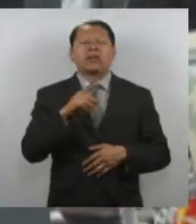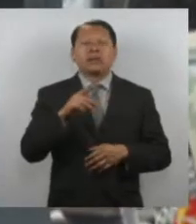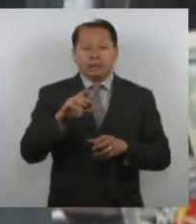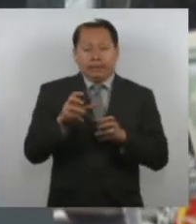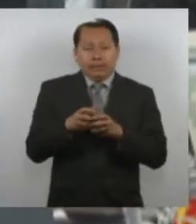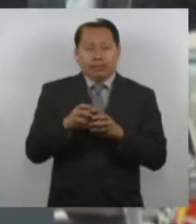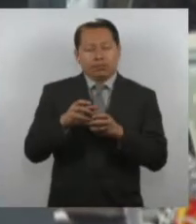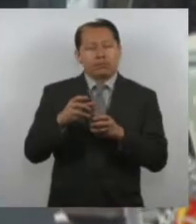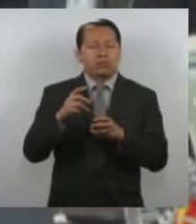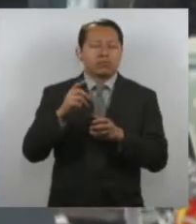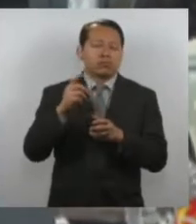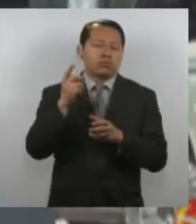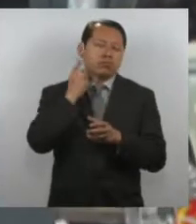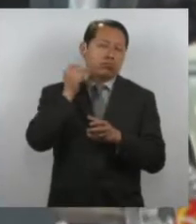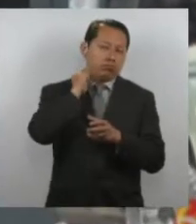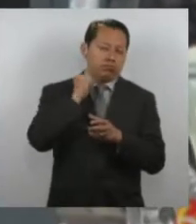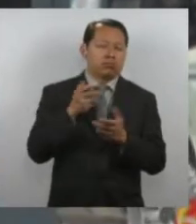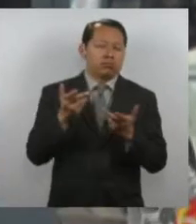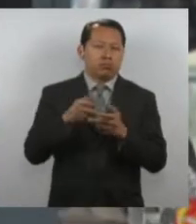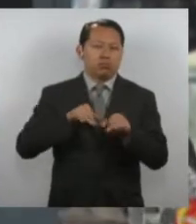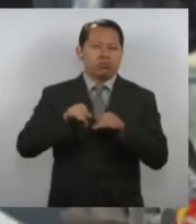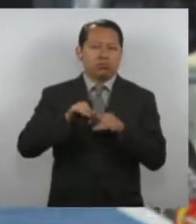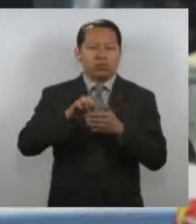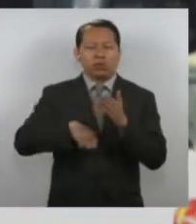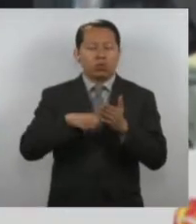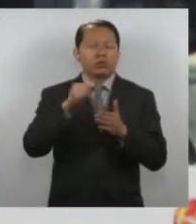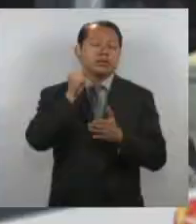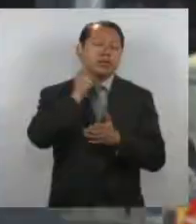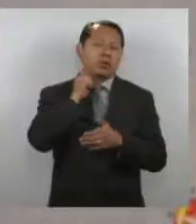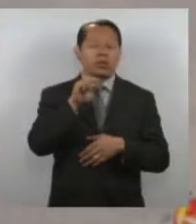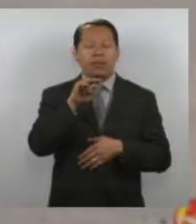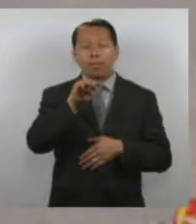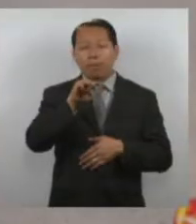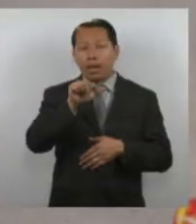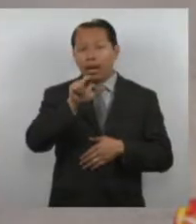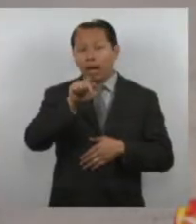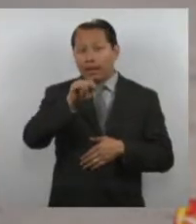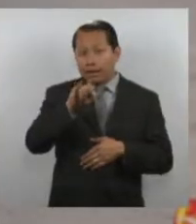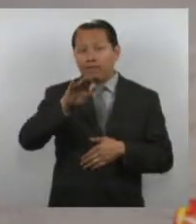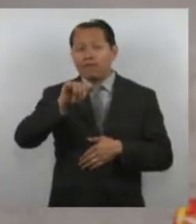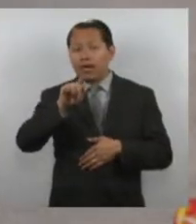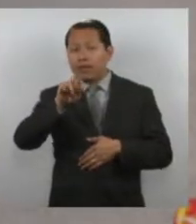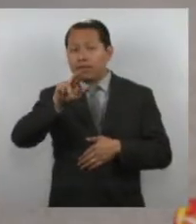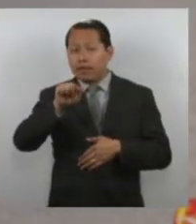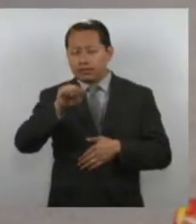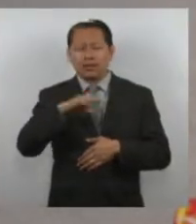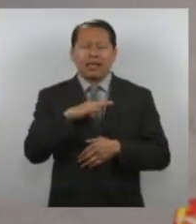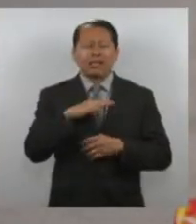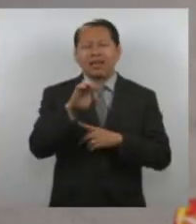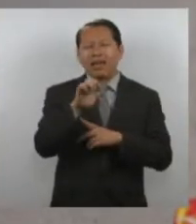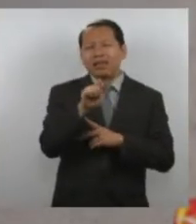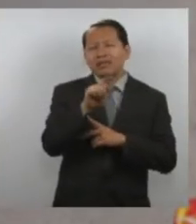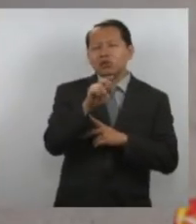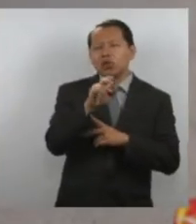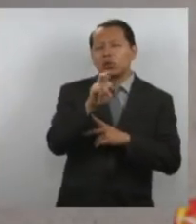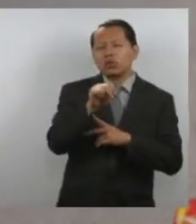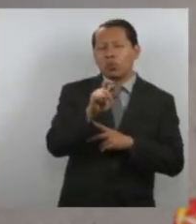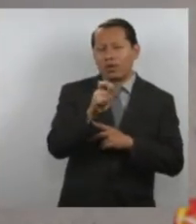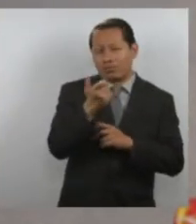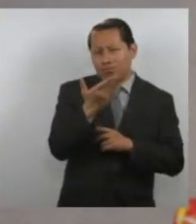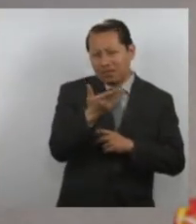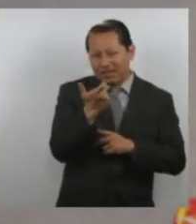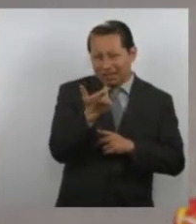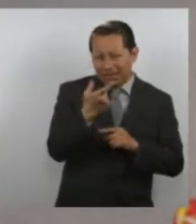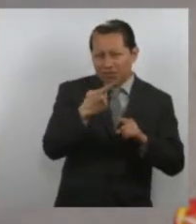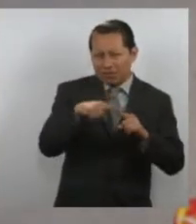lo suyo, por ejemplo, la iniciativa del senador Martí Batres de reconocer la extorsión como un delito grave, por ejemplo.